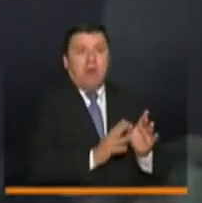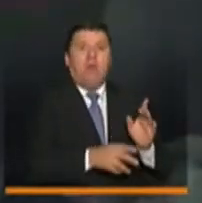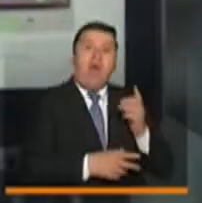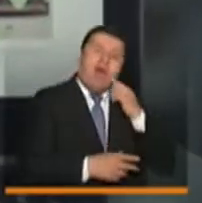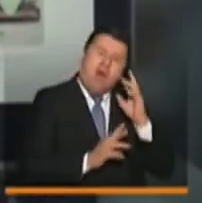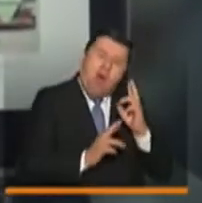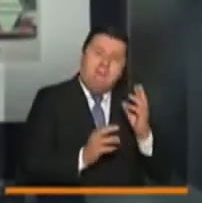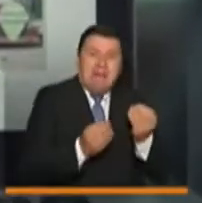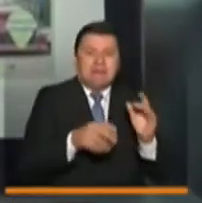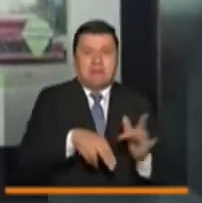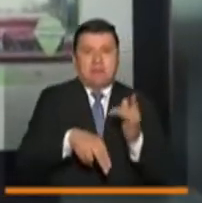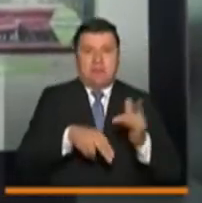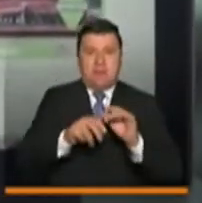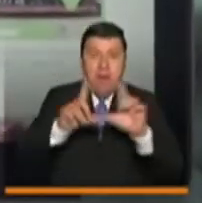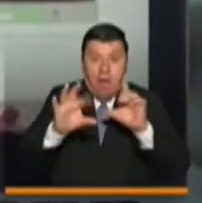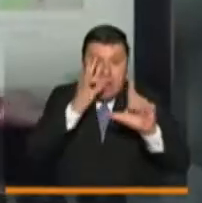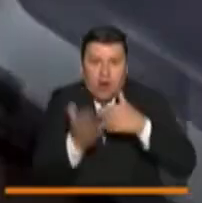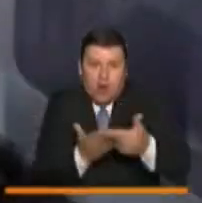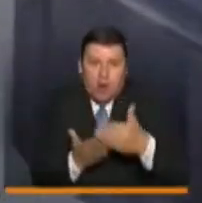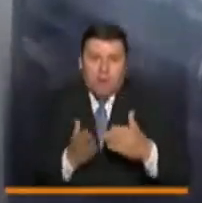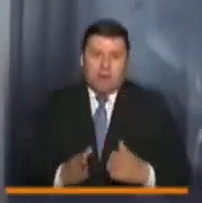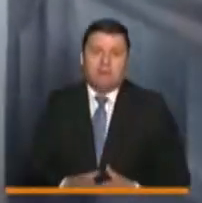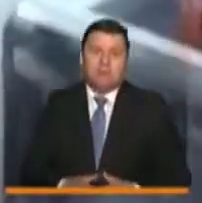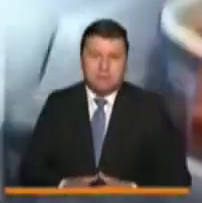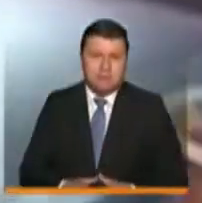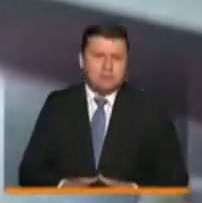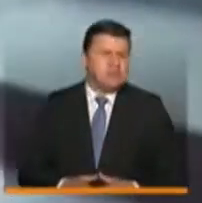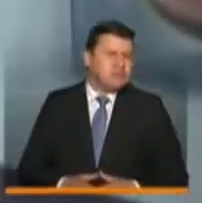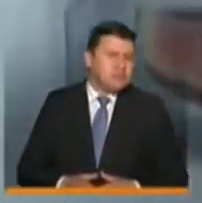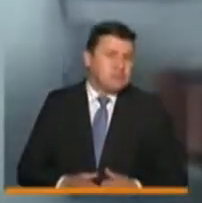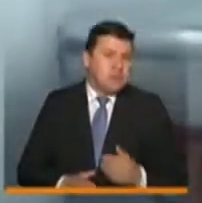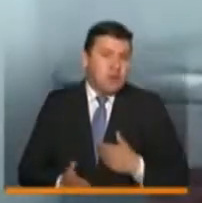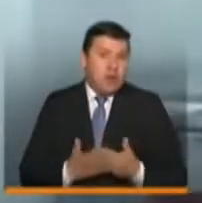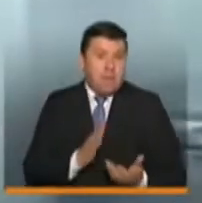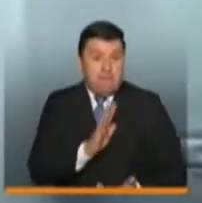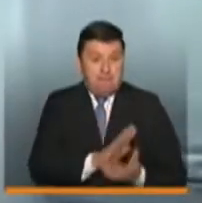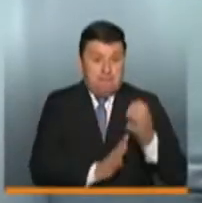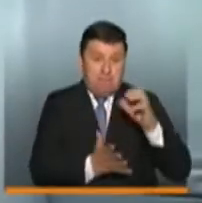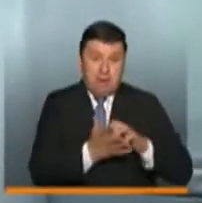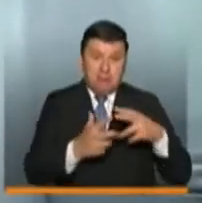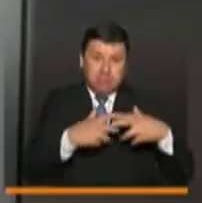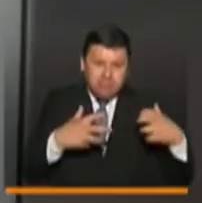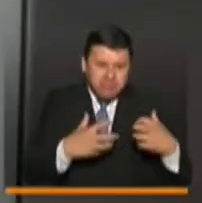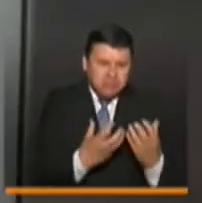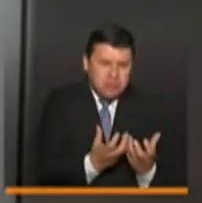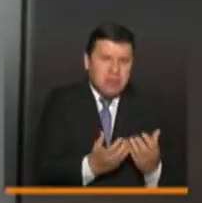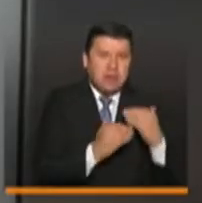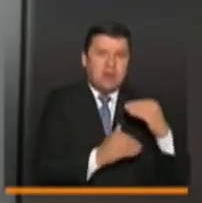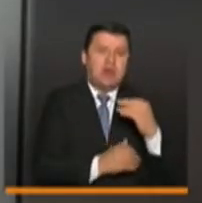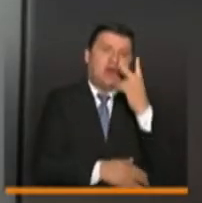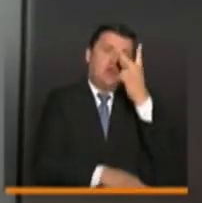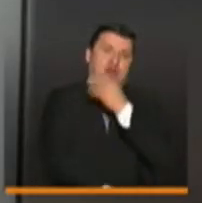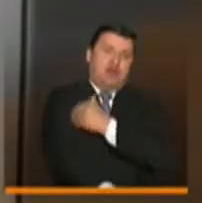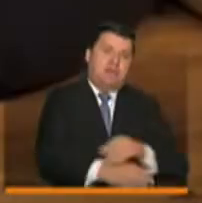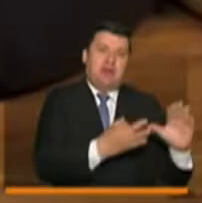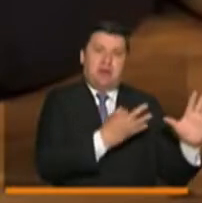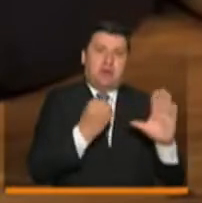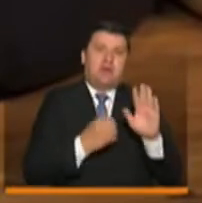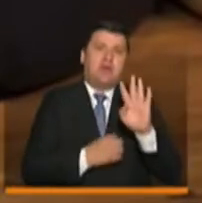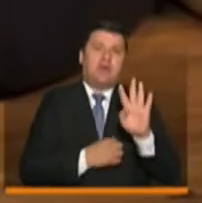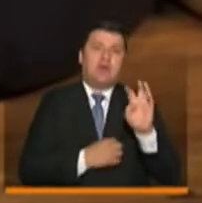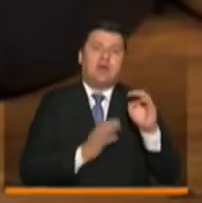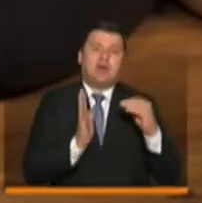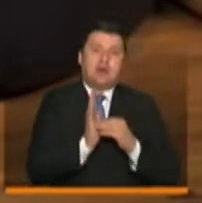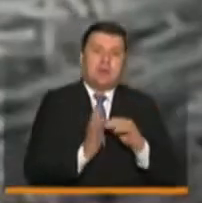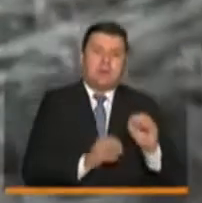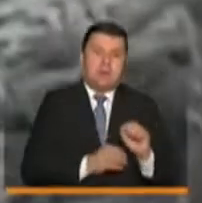el comercio electrónico. Queda establecido que para ciertos productos como electrodomésticos el tope es de